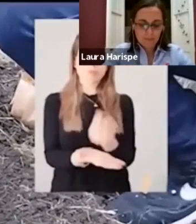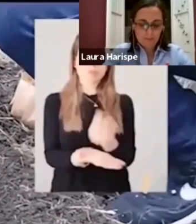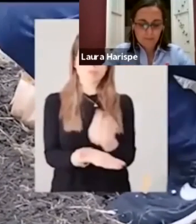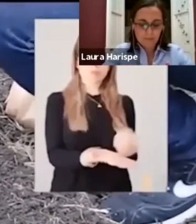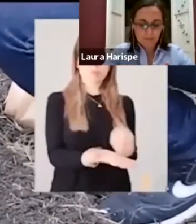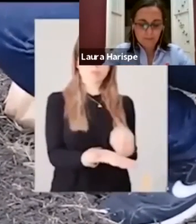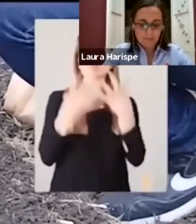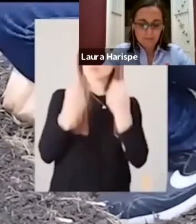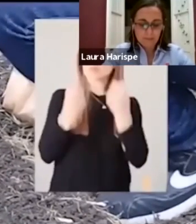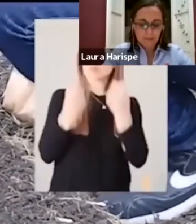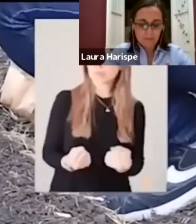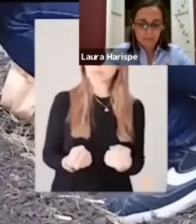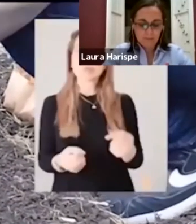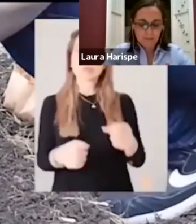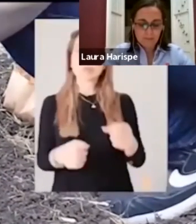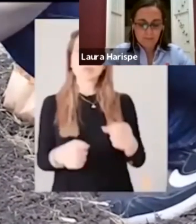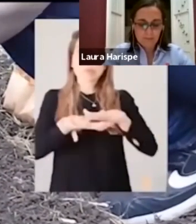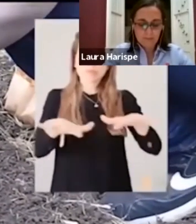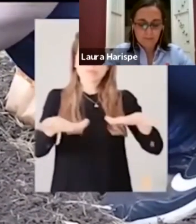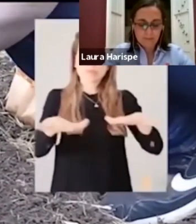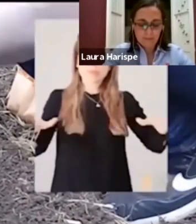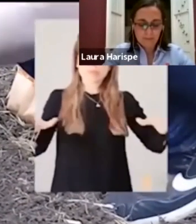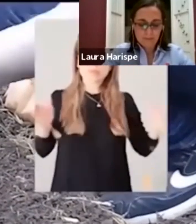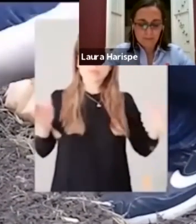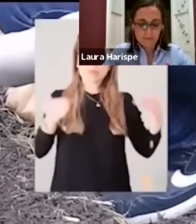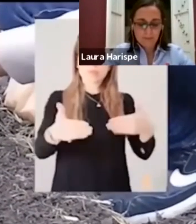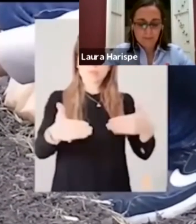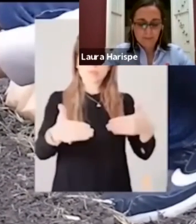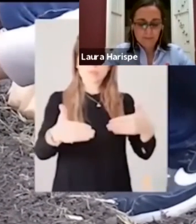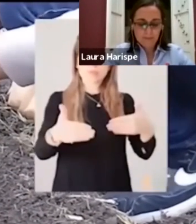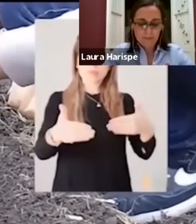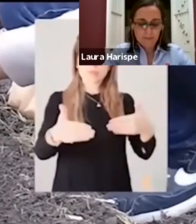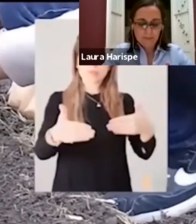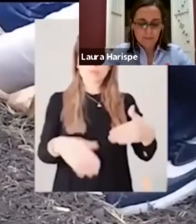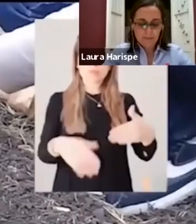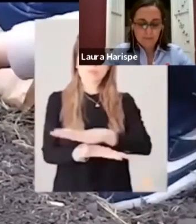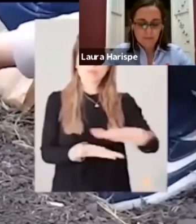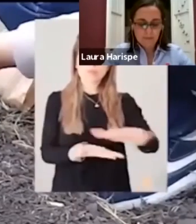las semillas o los plantines. Se recomienda cubrir con